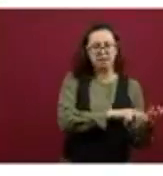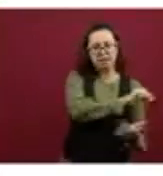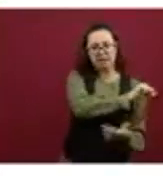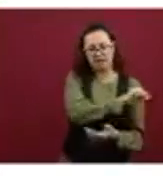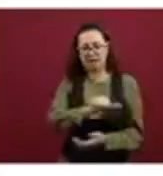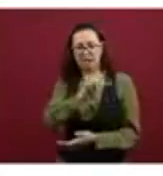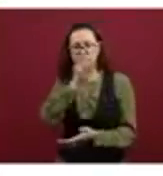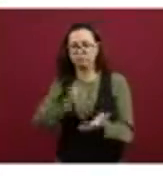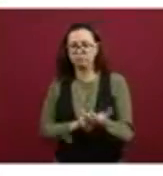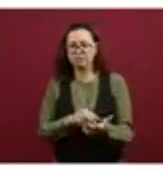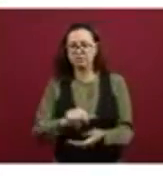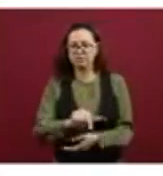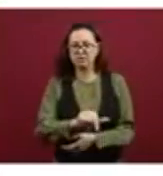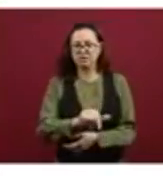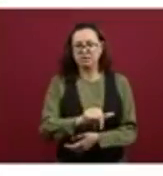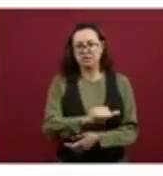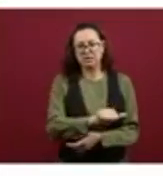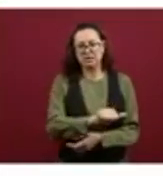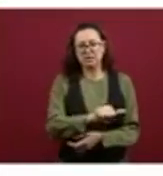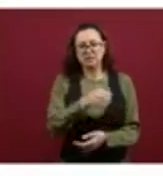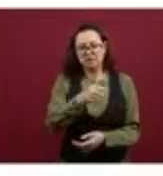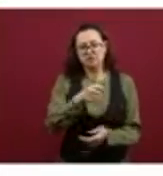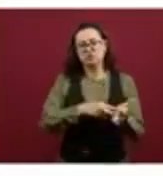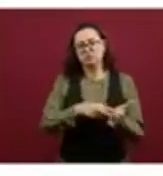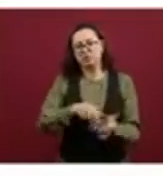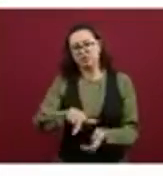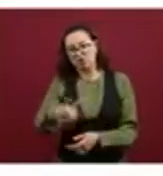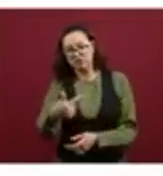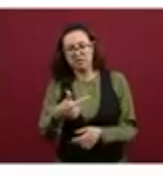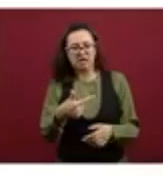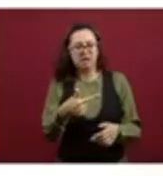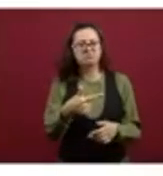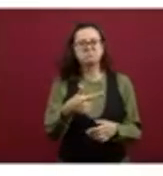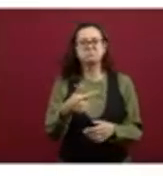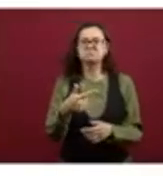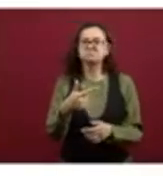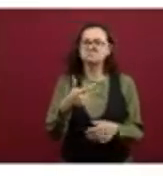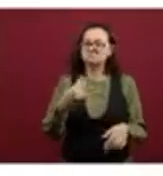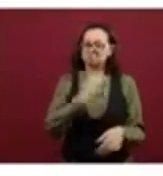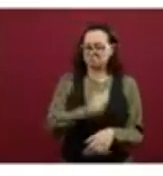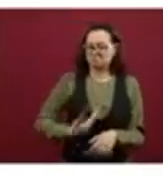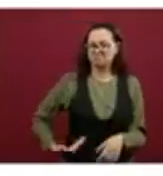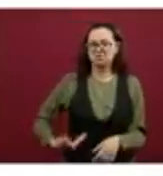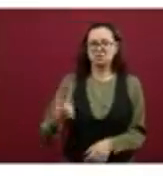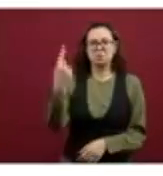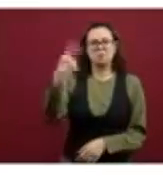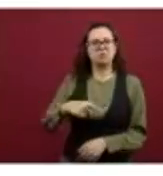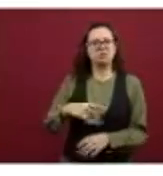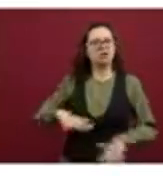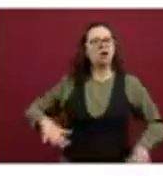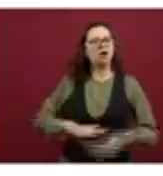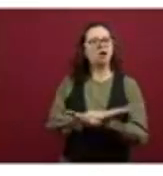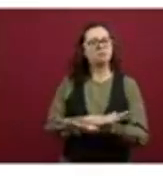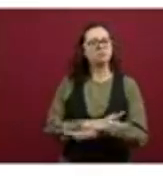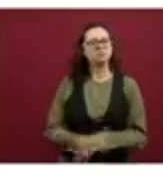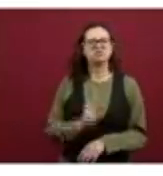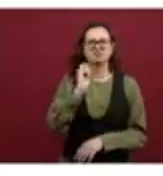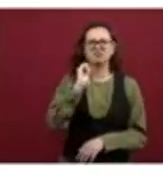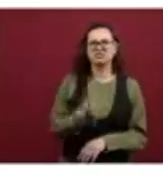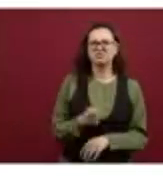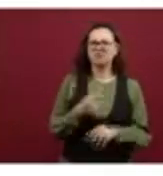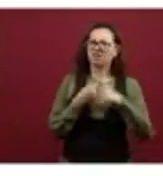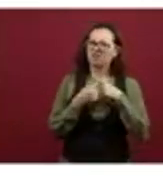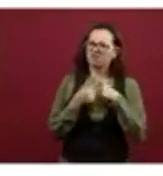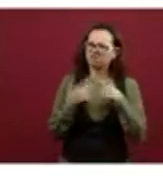que esto cambia. El esquema, se hace un esquema distinto de condonación de adeudos.